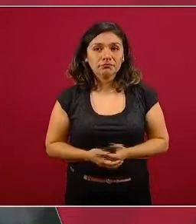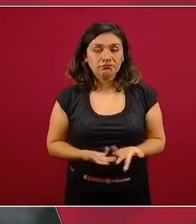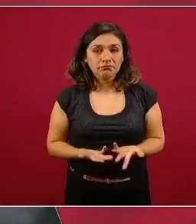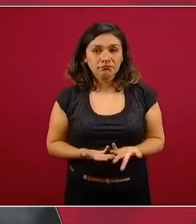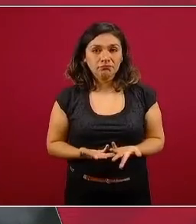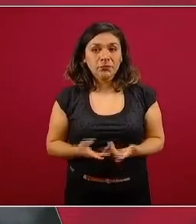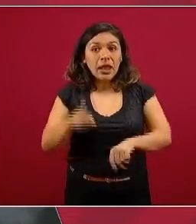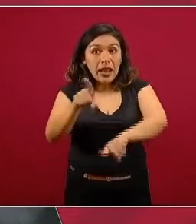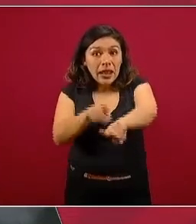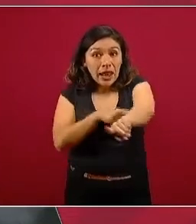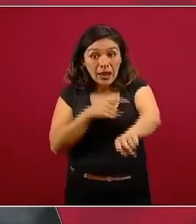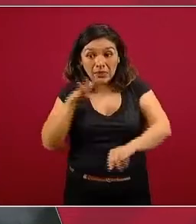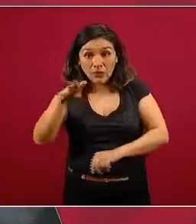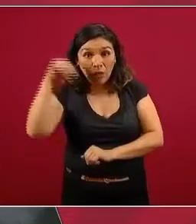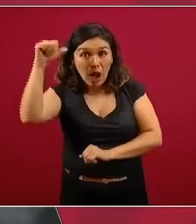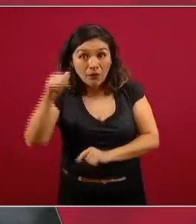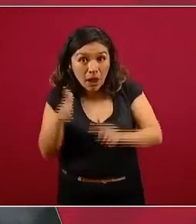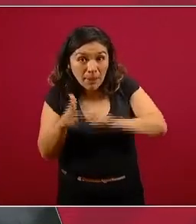Larga no es hasta el 19 de abril.